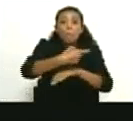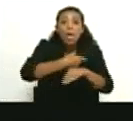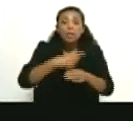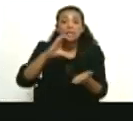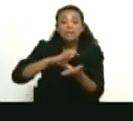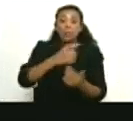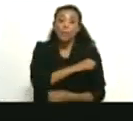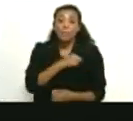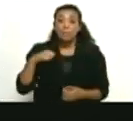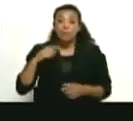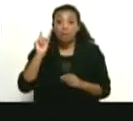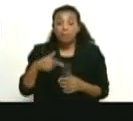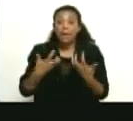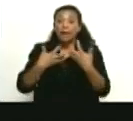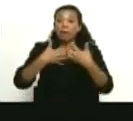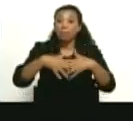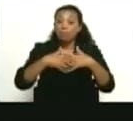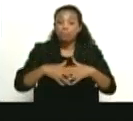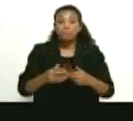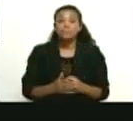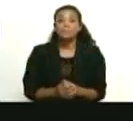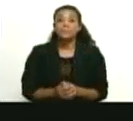sector privado.